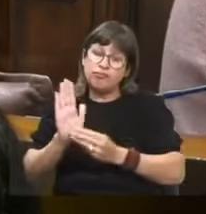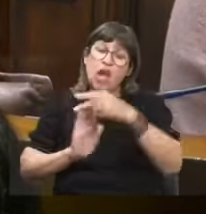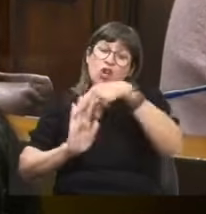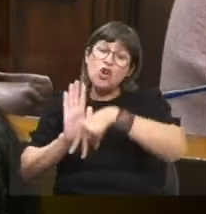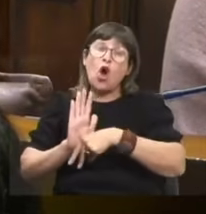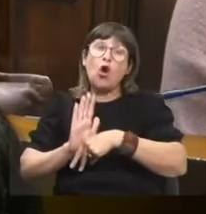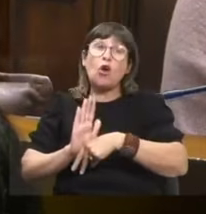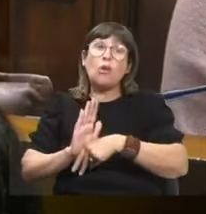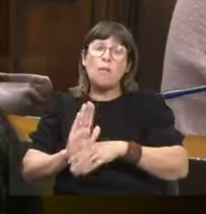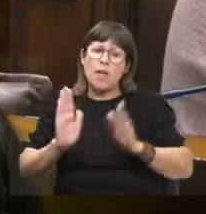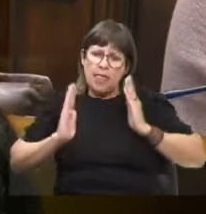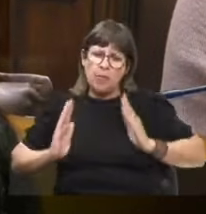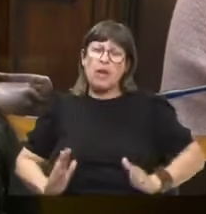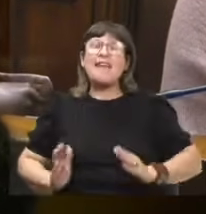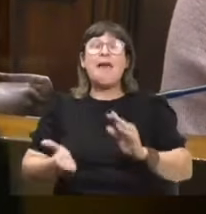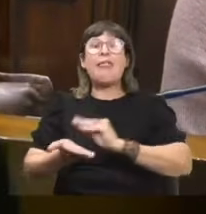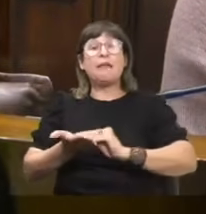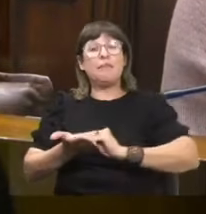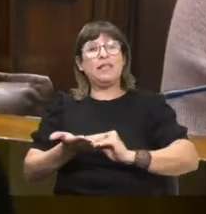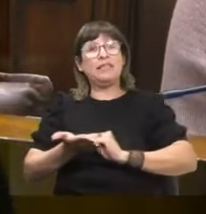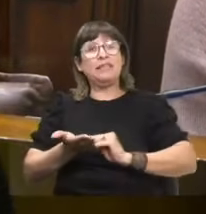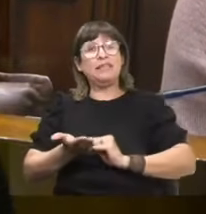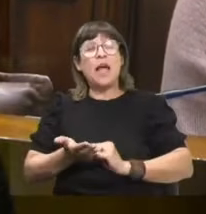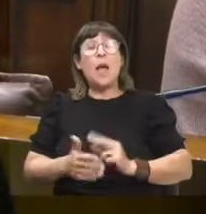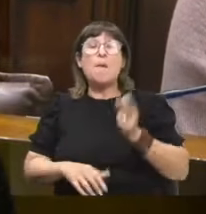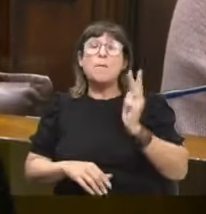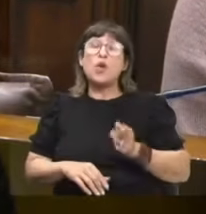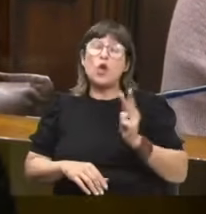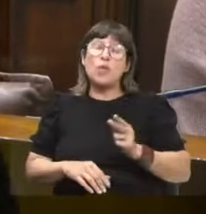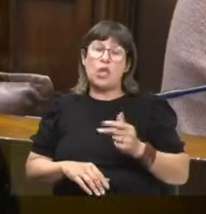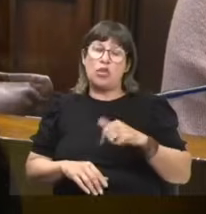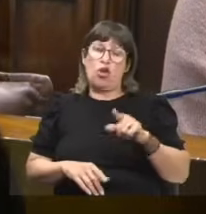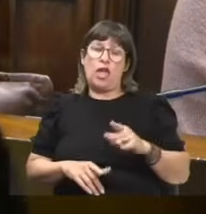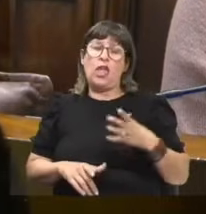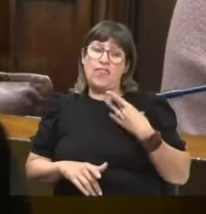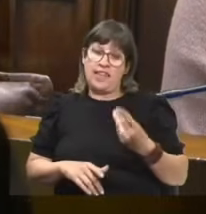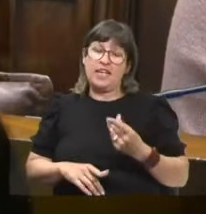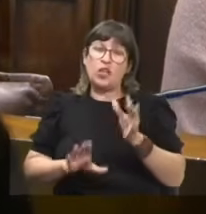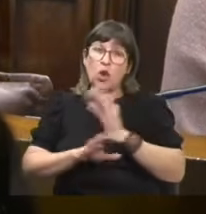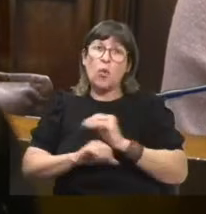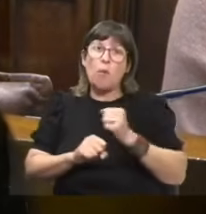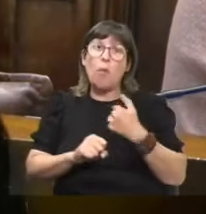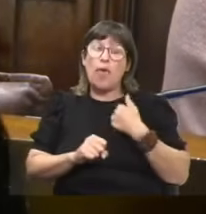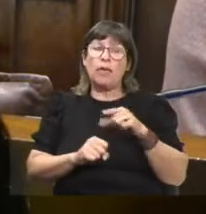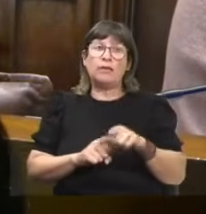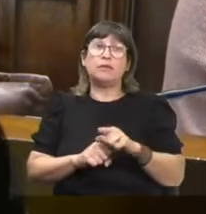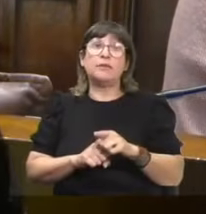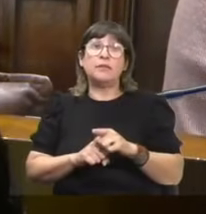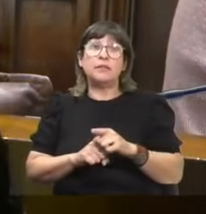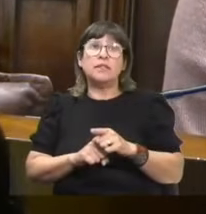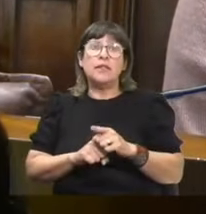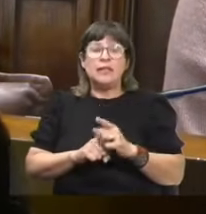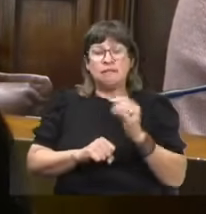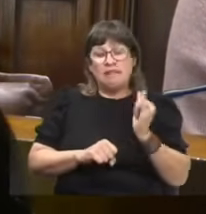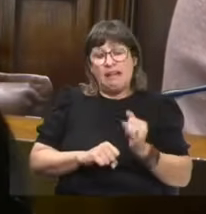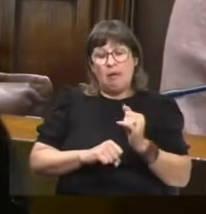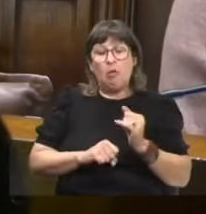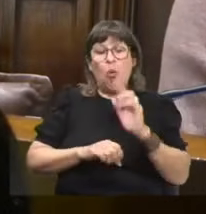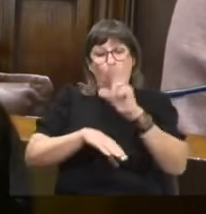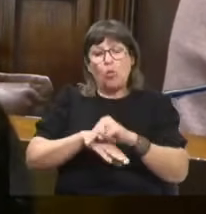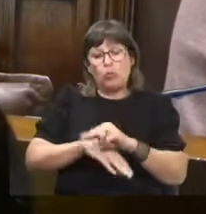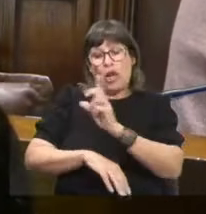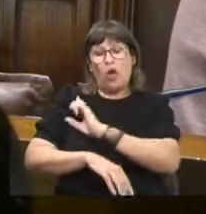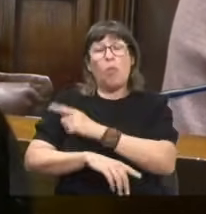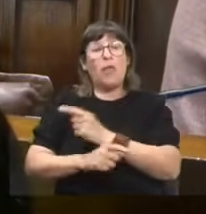moralidad administrativa, impidiendo que los directores puedan valerse de los poderes que les da la